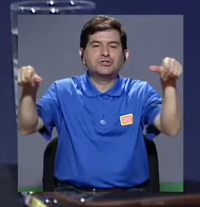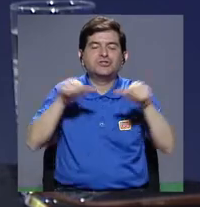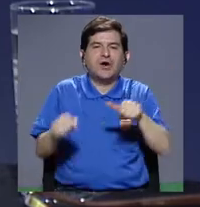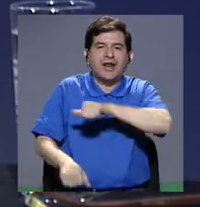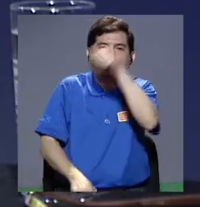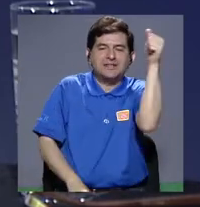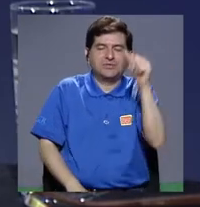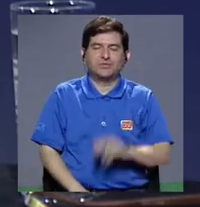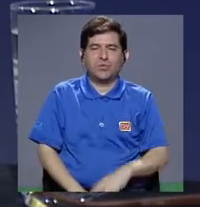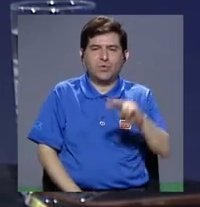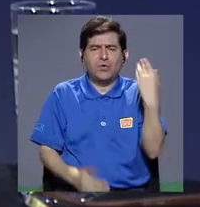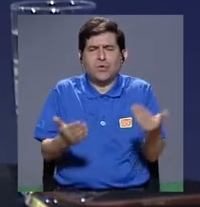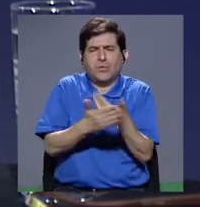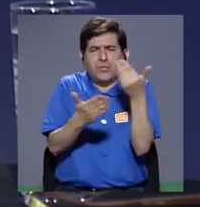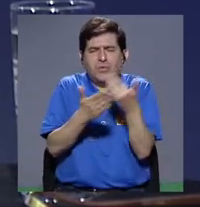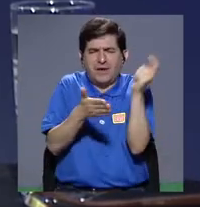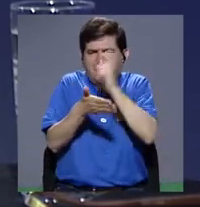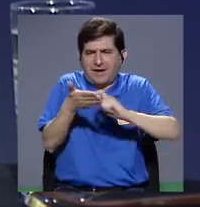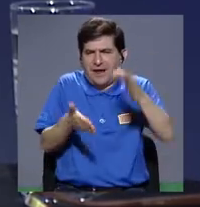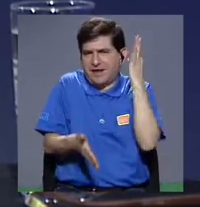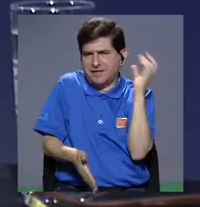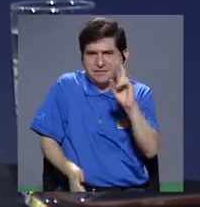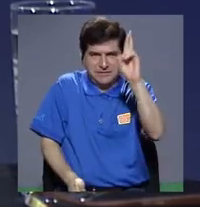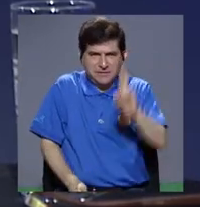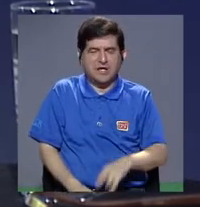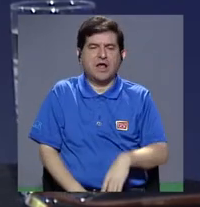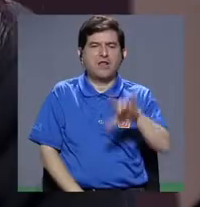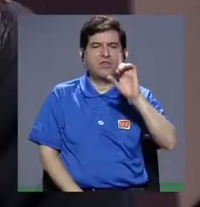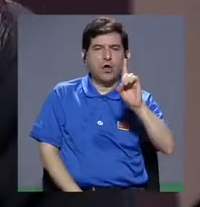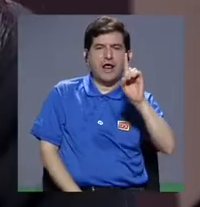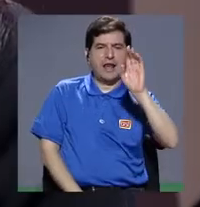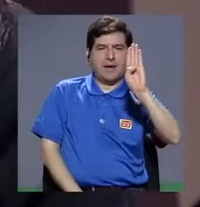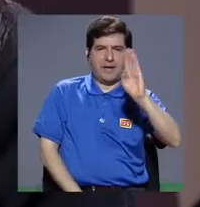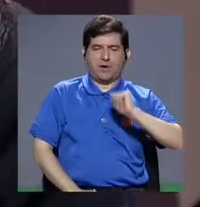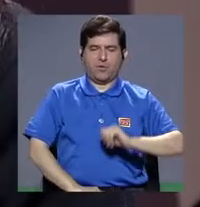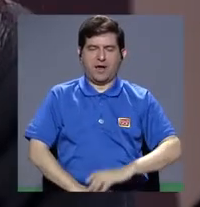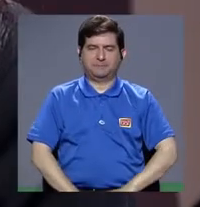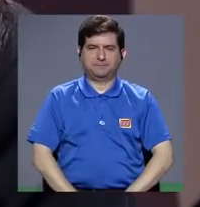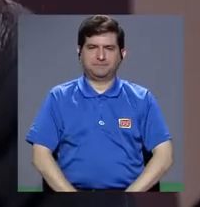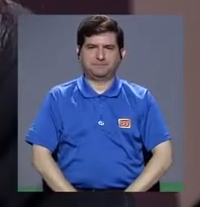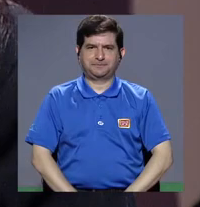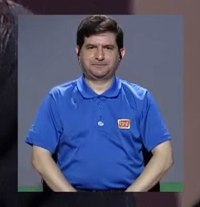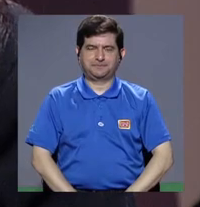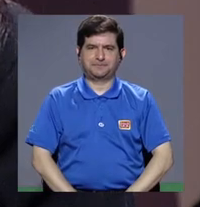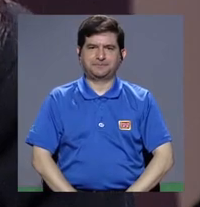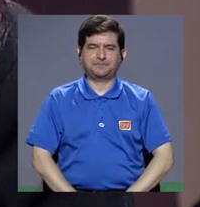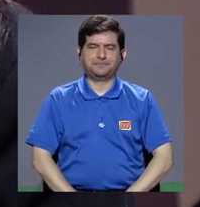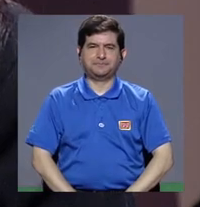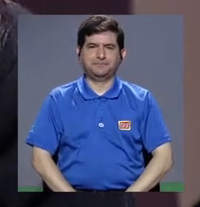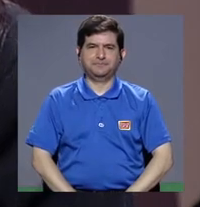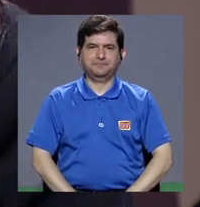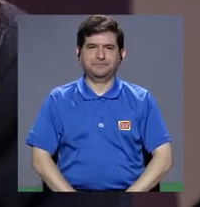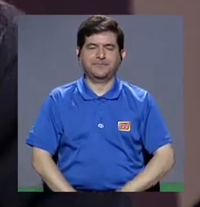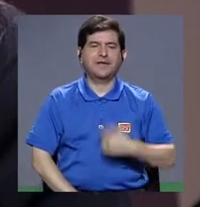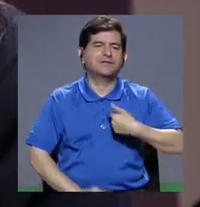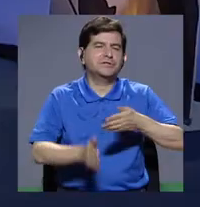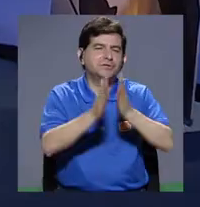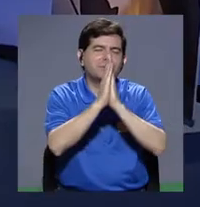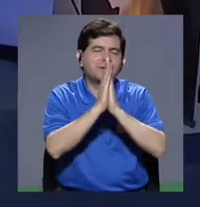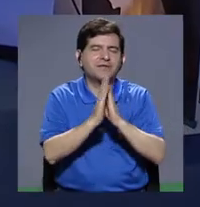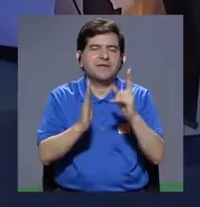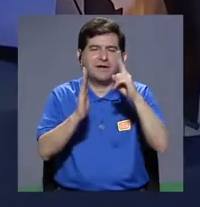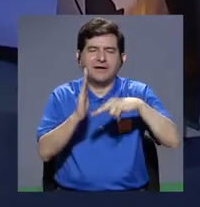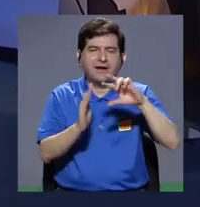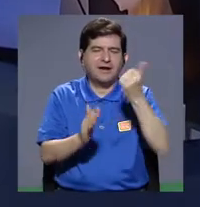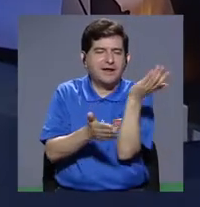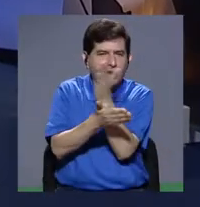es la novela más reciente de la escritora costarricense dorelia barahona o donnell ya te voy a pedir que